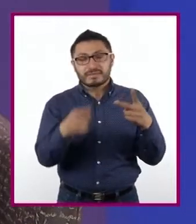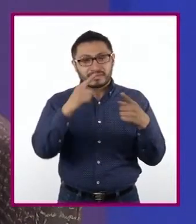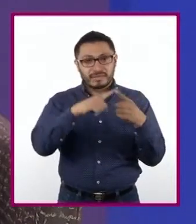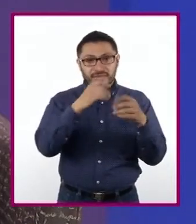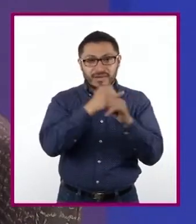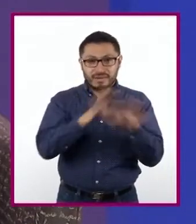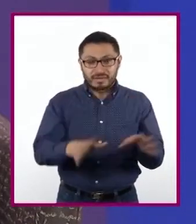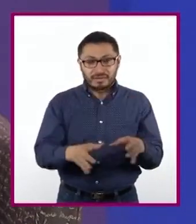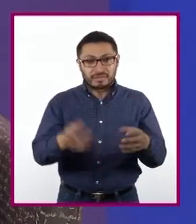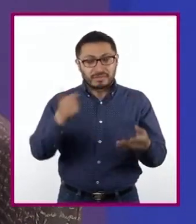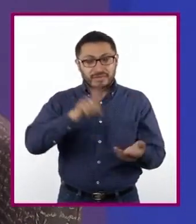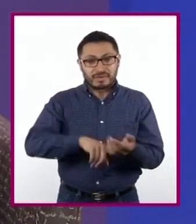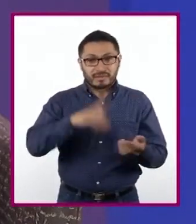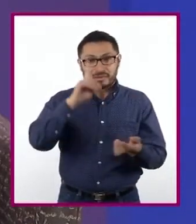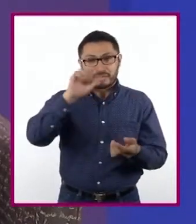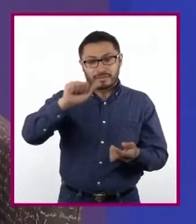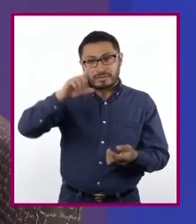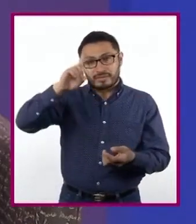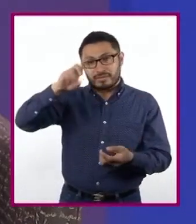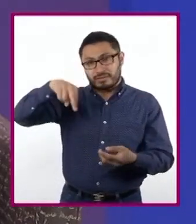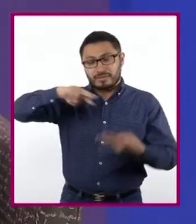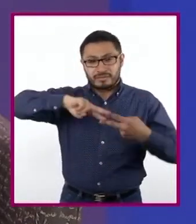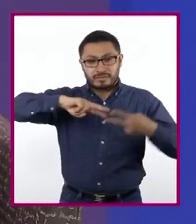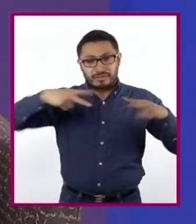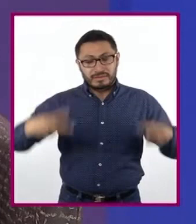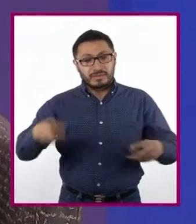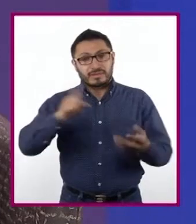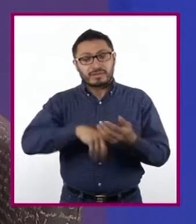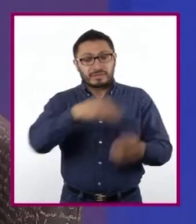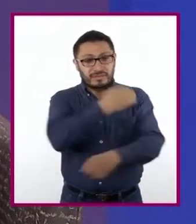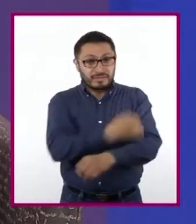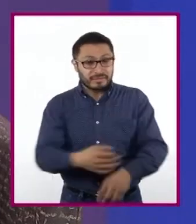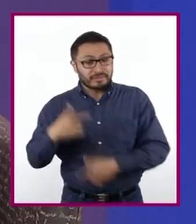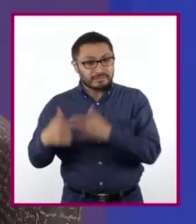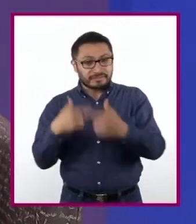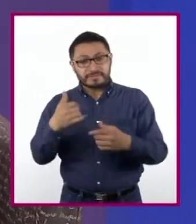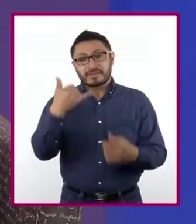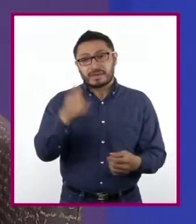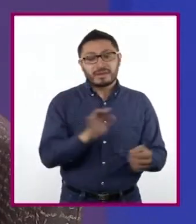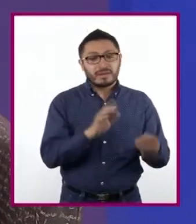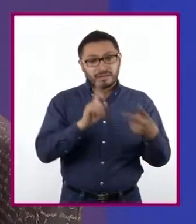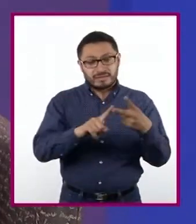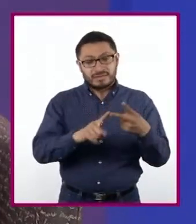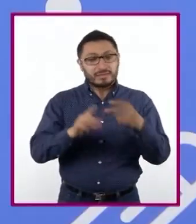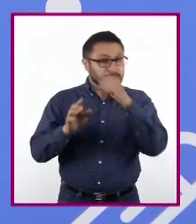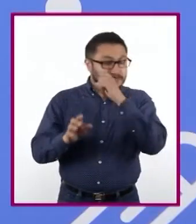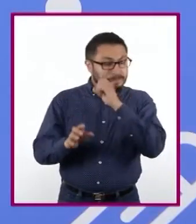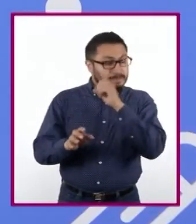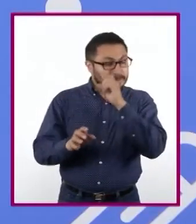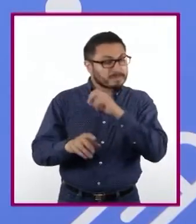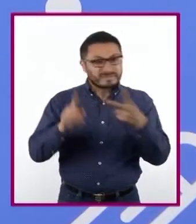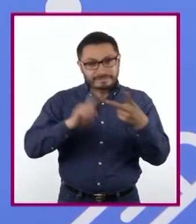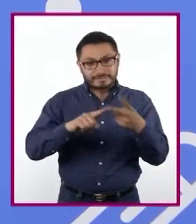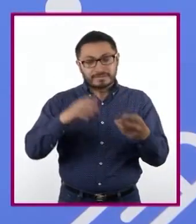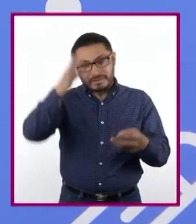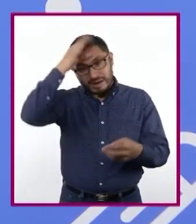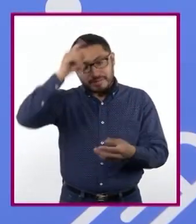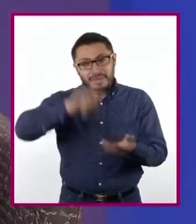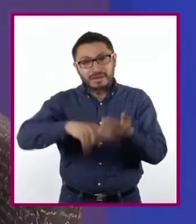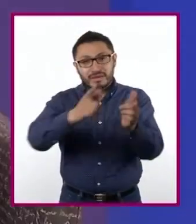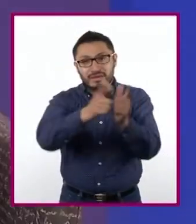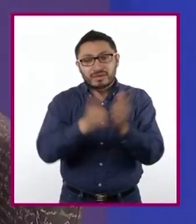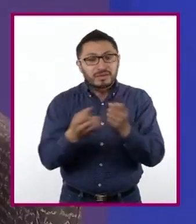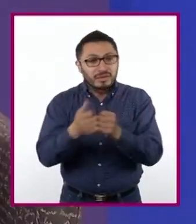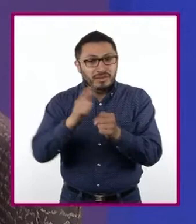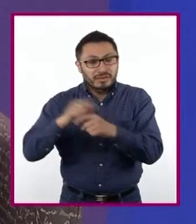información genética que viene de nuestros padres y lo que aprendemos en diferentes círculos sociales. Por eso es importante